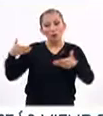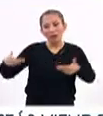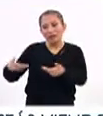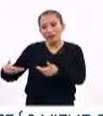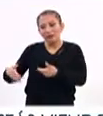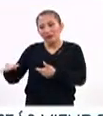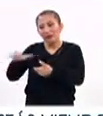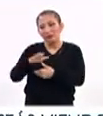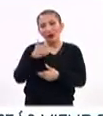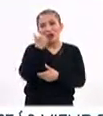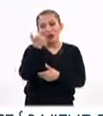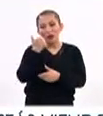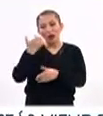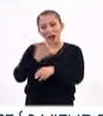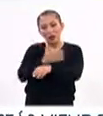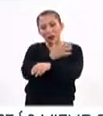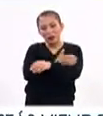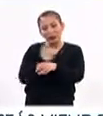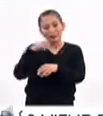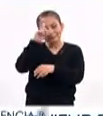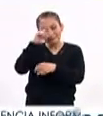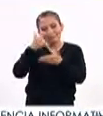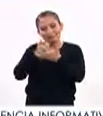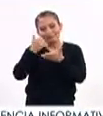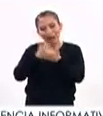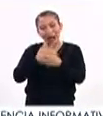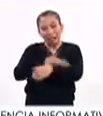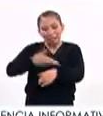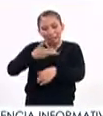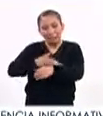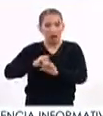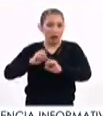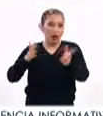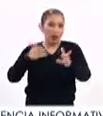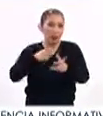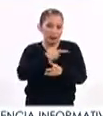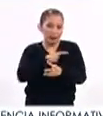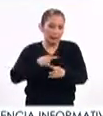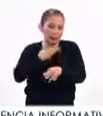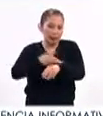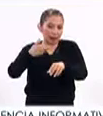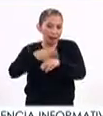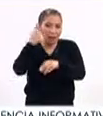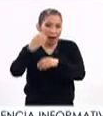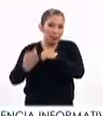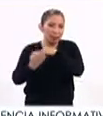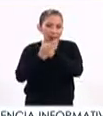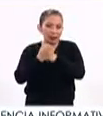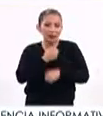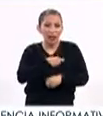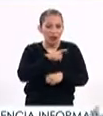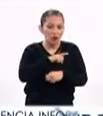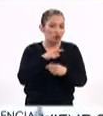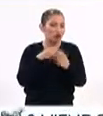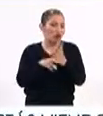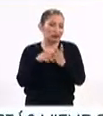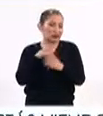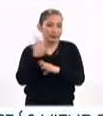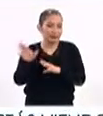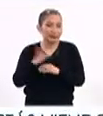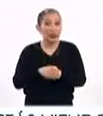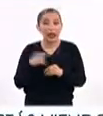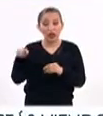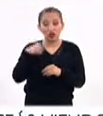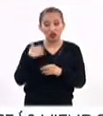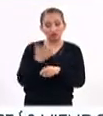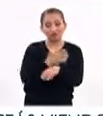presentan como a un estudiante que te acompaña para hacer trámites, porque obviamente tienes que hacer trámites de pagar seguros de salud, etcétera. Entonces